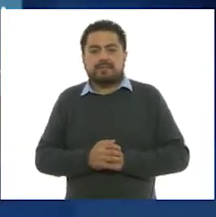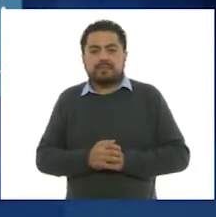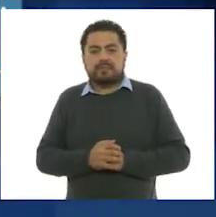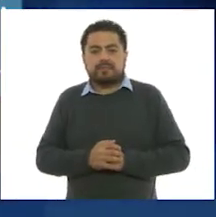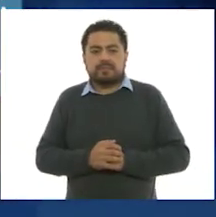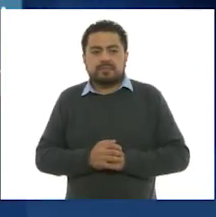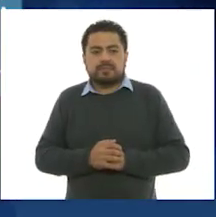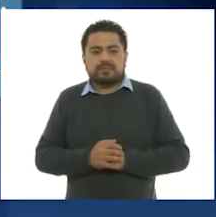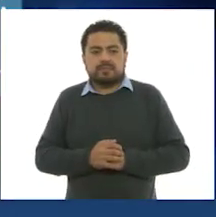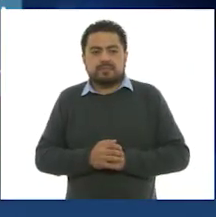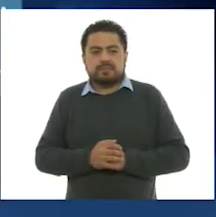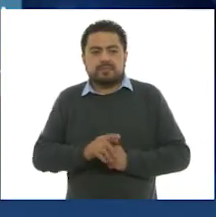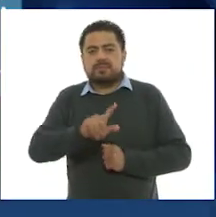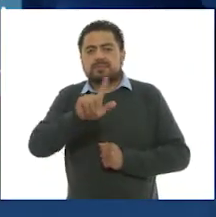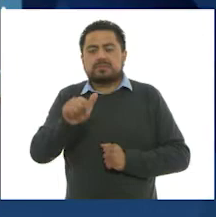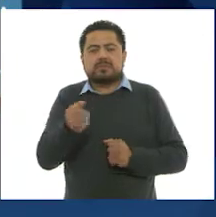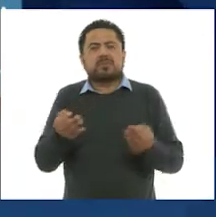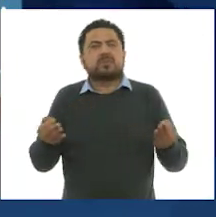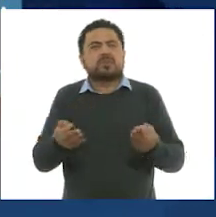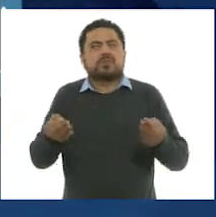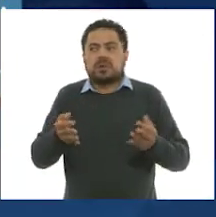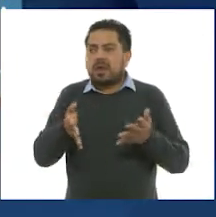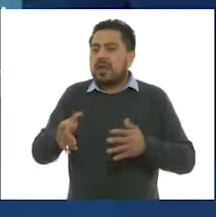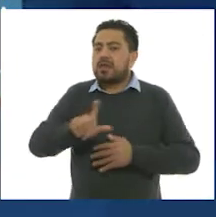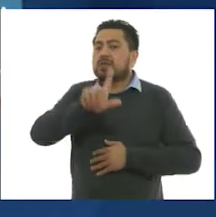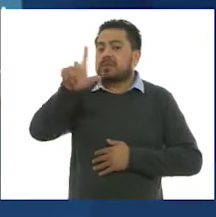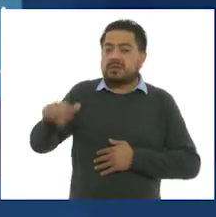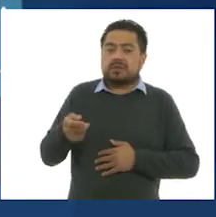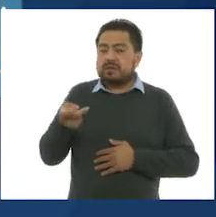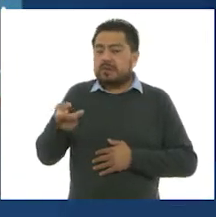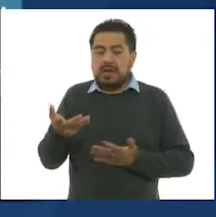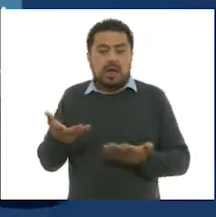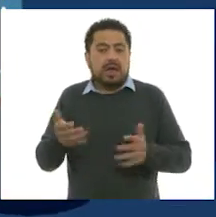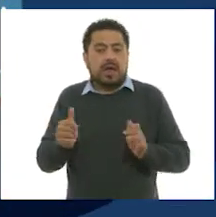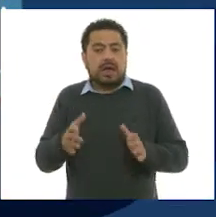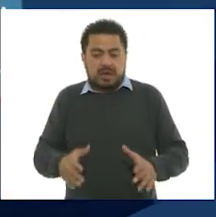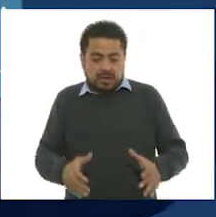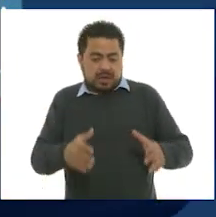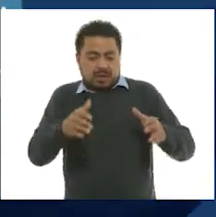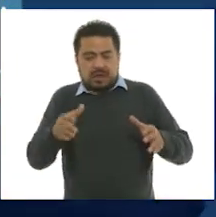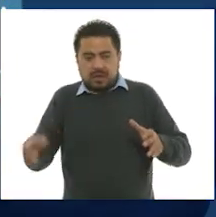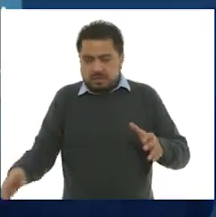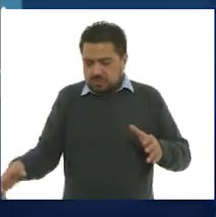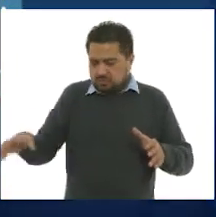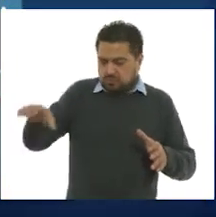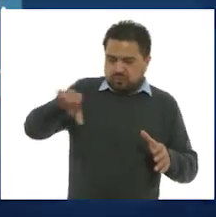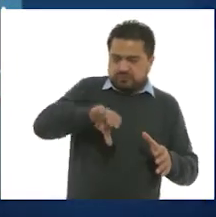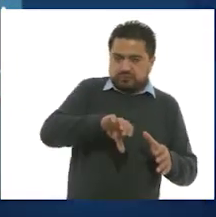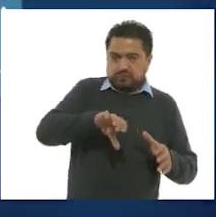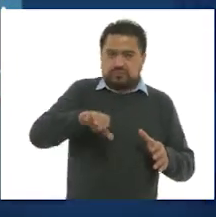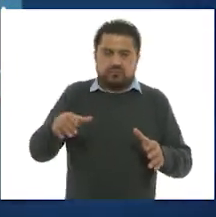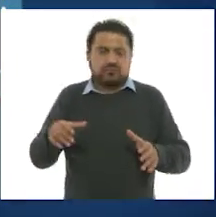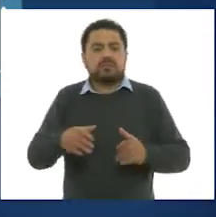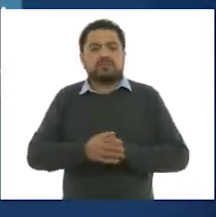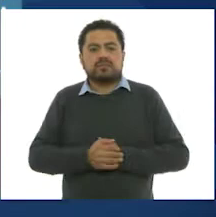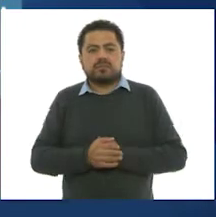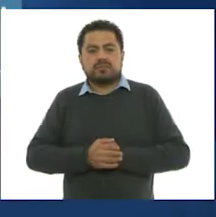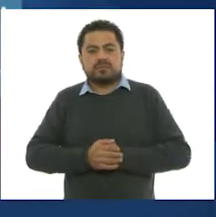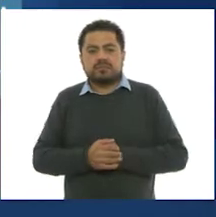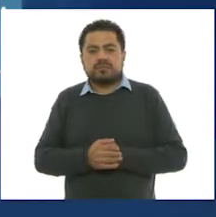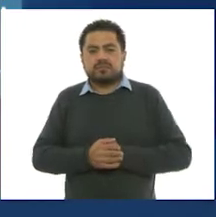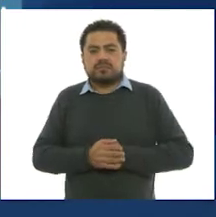Y esperamos a que se enfríe. Y después de eso, ya está en un recipiente, vamos a colar nuestra chicha.